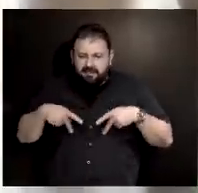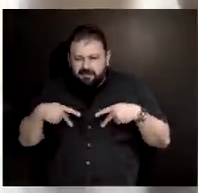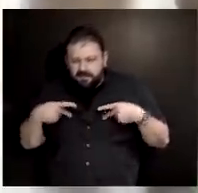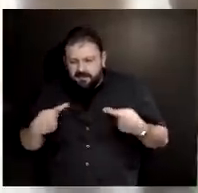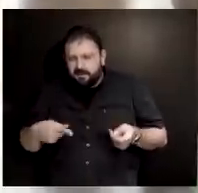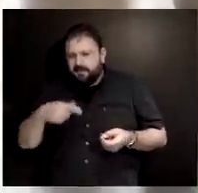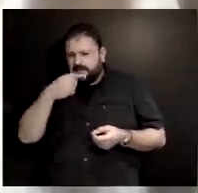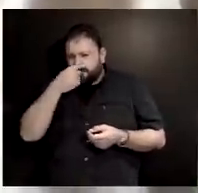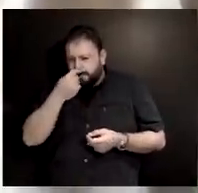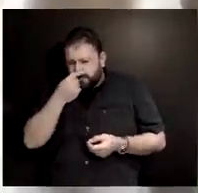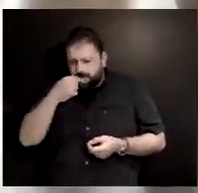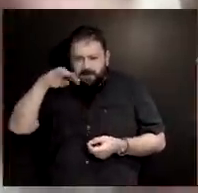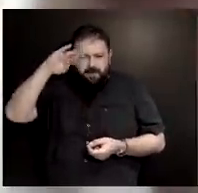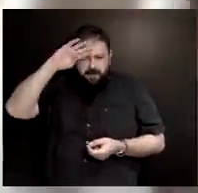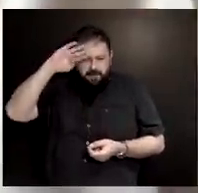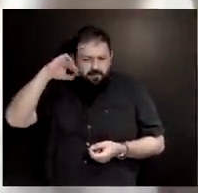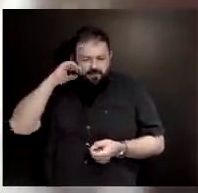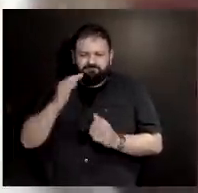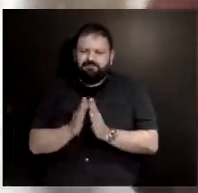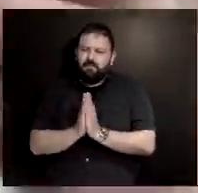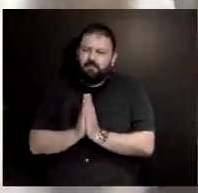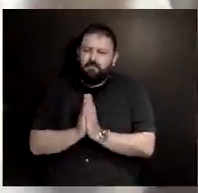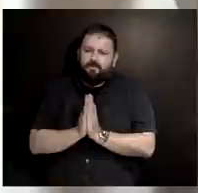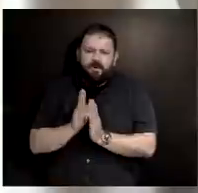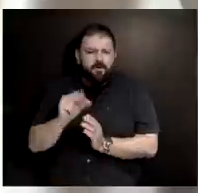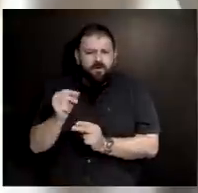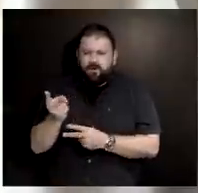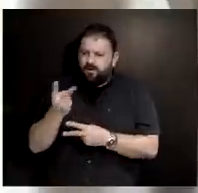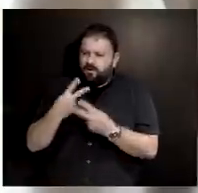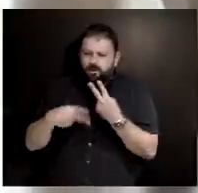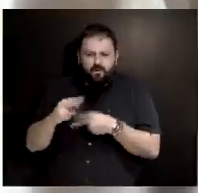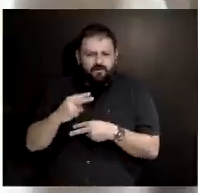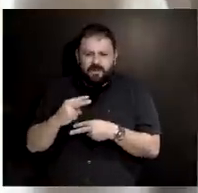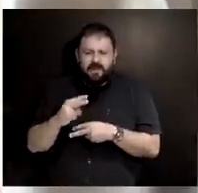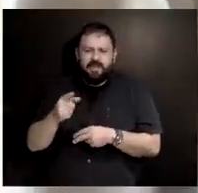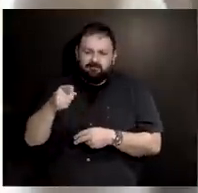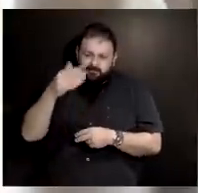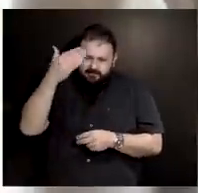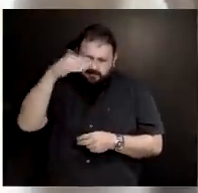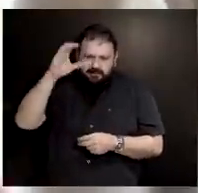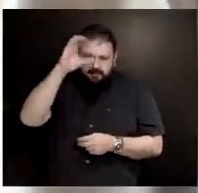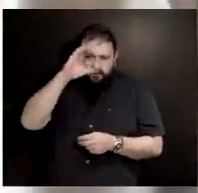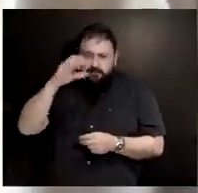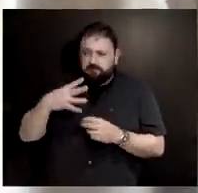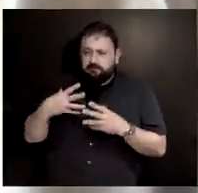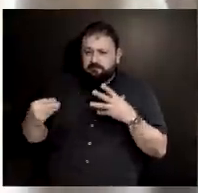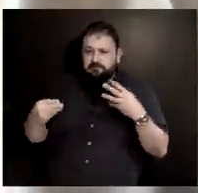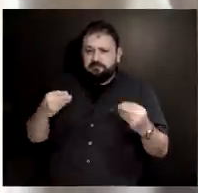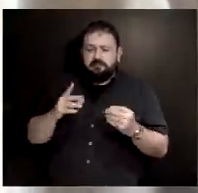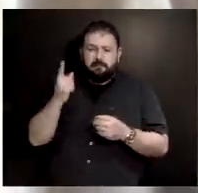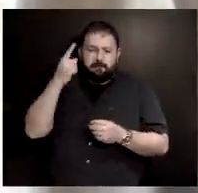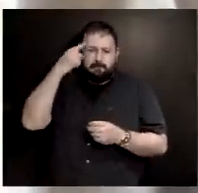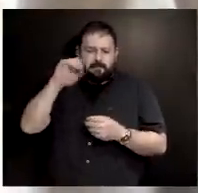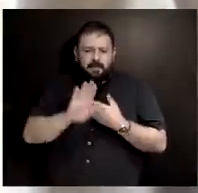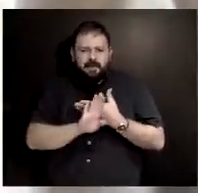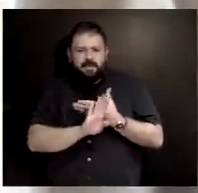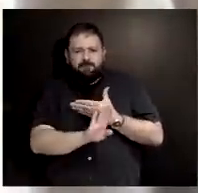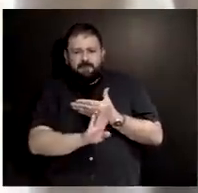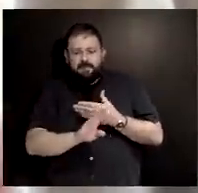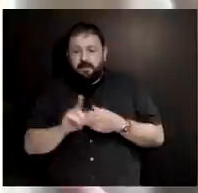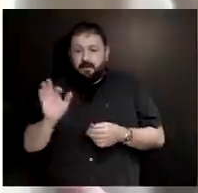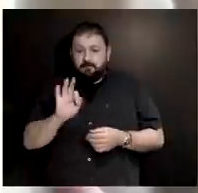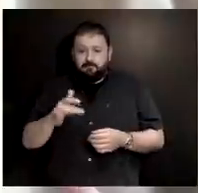los síntomas, o sea, háganse conscientes y responsables que van a interactuar con más gente y aunque nos vamos a cuidar mucho,